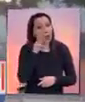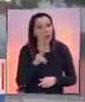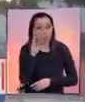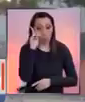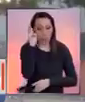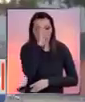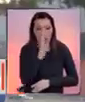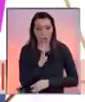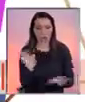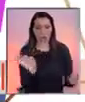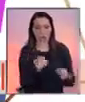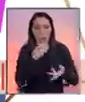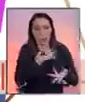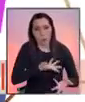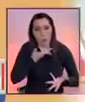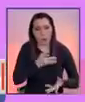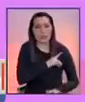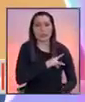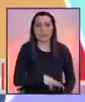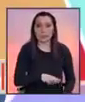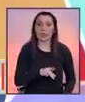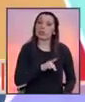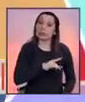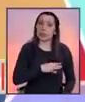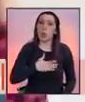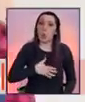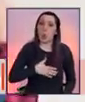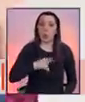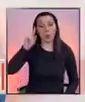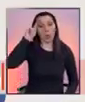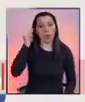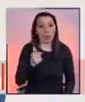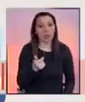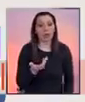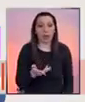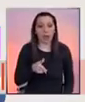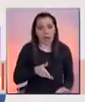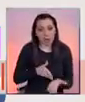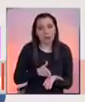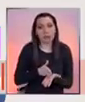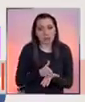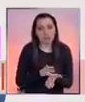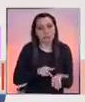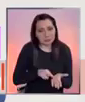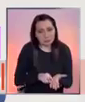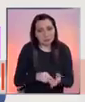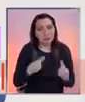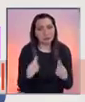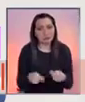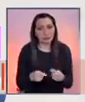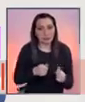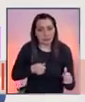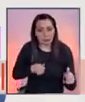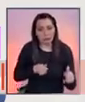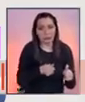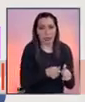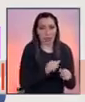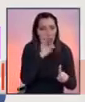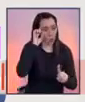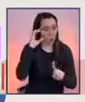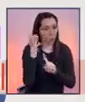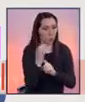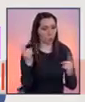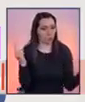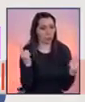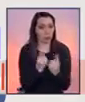brasilero hablar de Chile. Sobre todo a los chilenos le encantó mucho la idea. Y ahí empecé como a tratar de acercar las culturas.